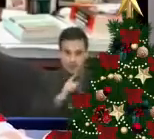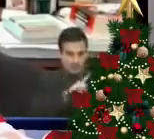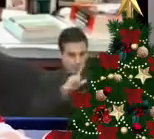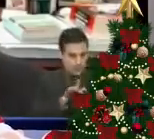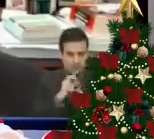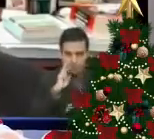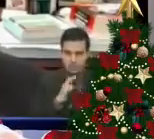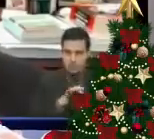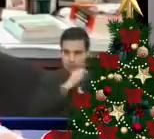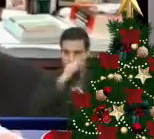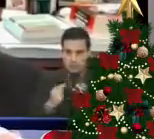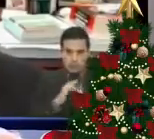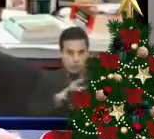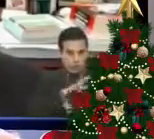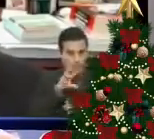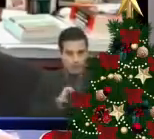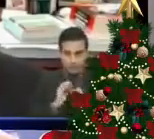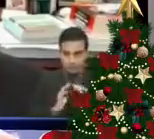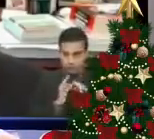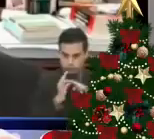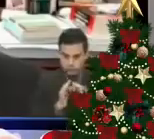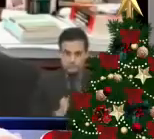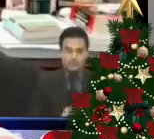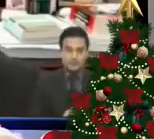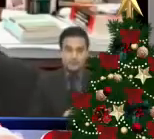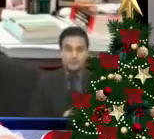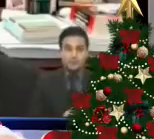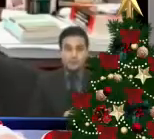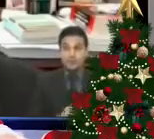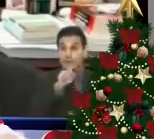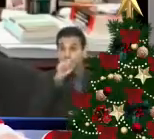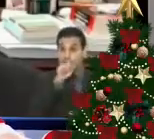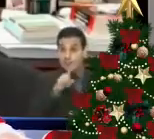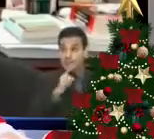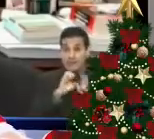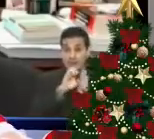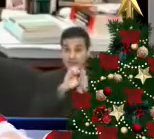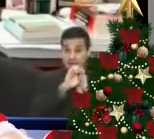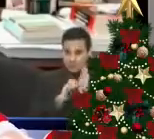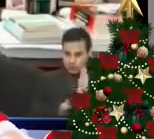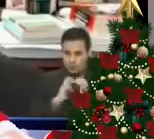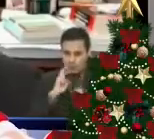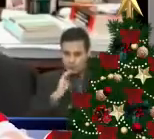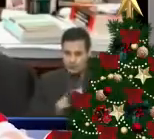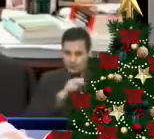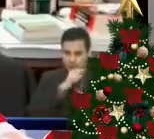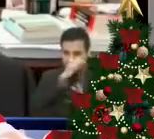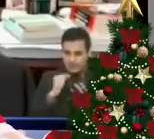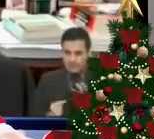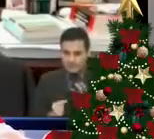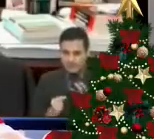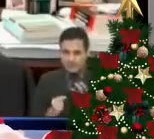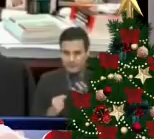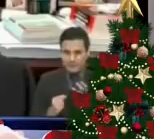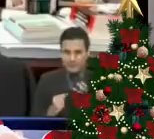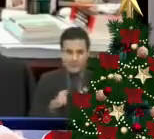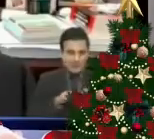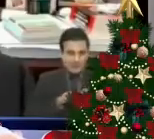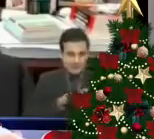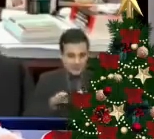está la organización de las elecciones, está monitorear también medios, etcétera, etcétera. Y de ahí, bueno, tiene